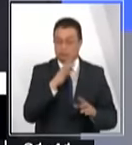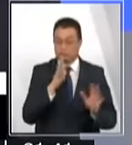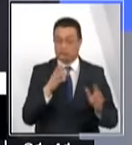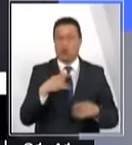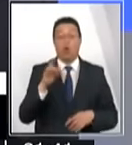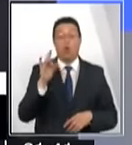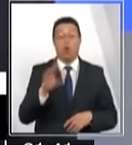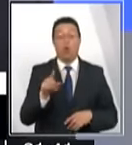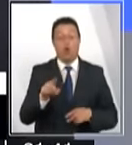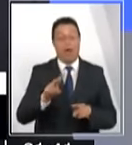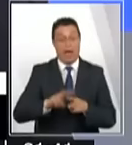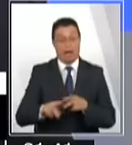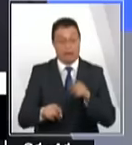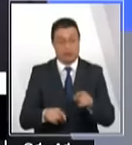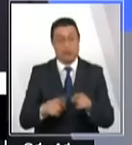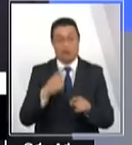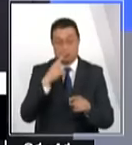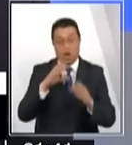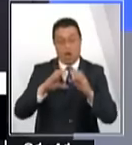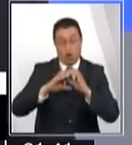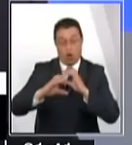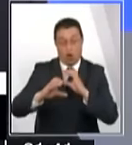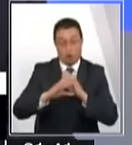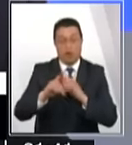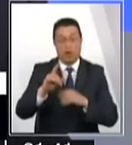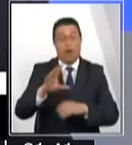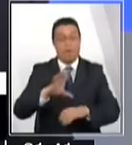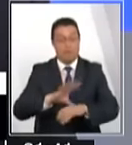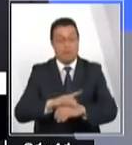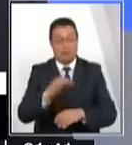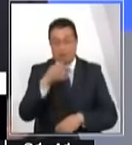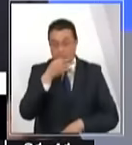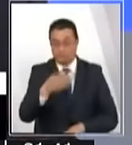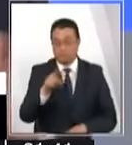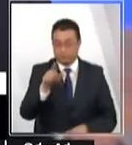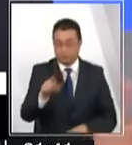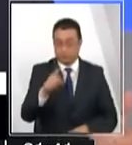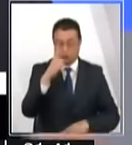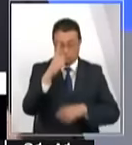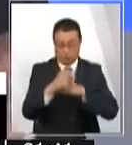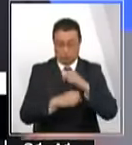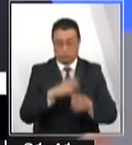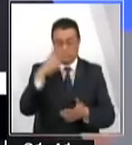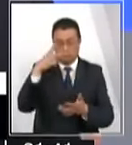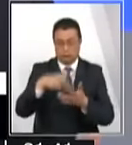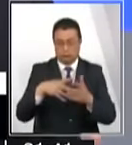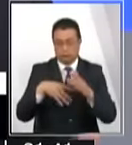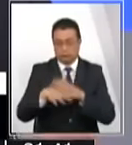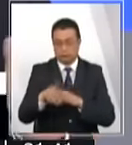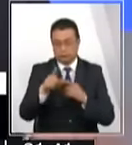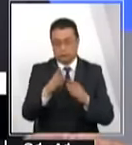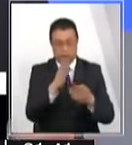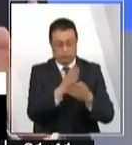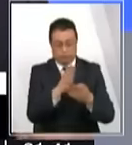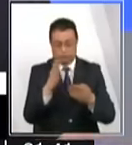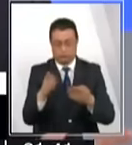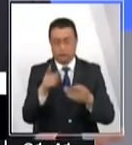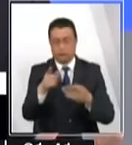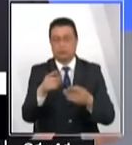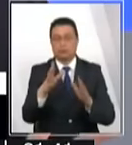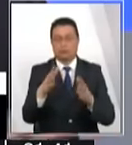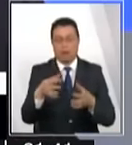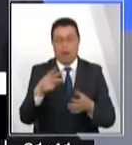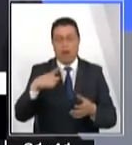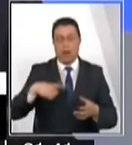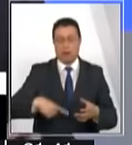esa isapre es comunicarle a los médicos mire Señor usted durante el año 2015 o durante tal periodo ha emitido tantas